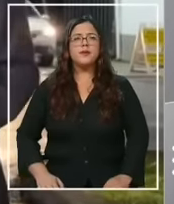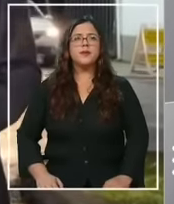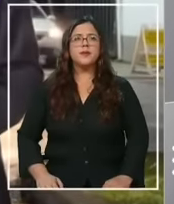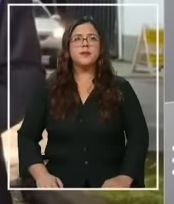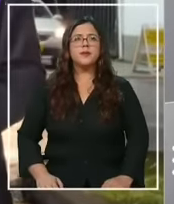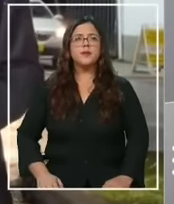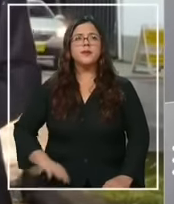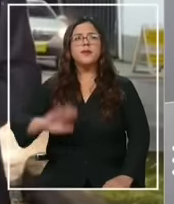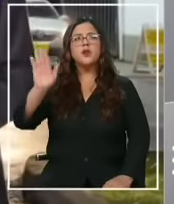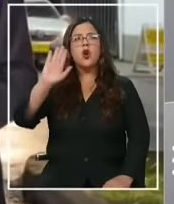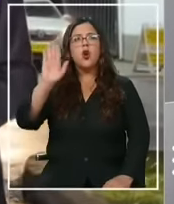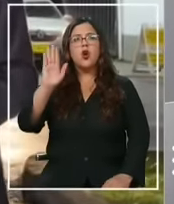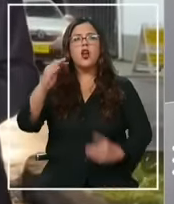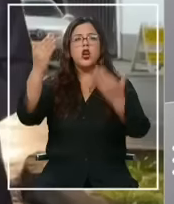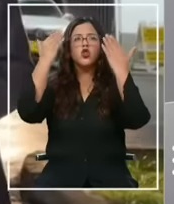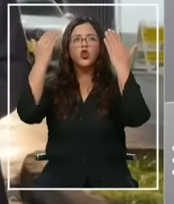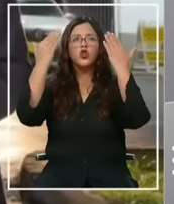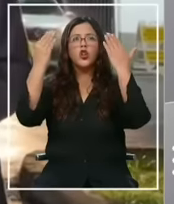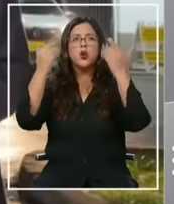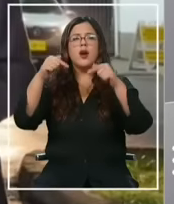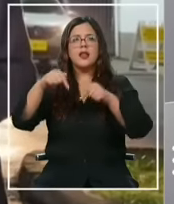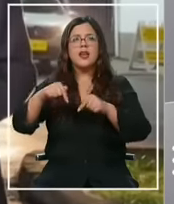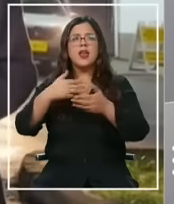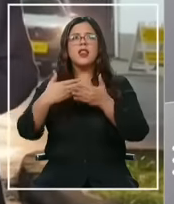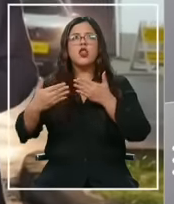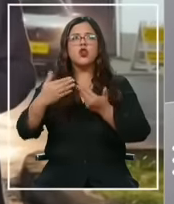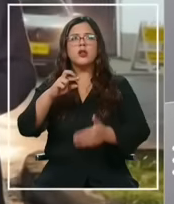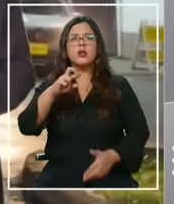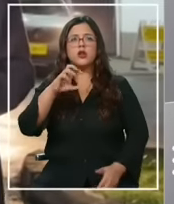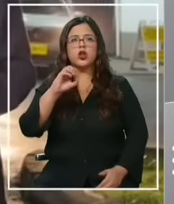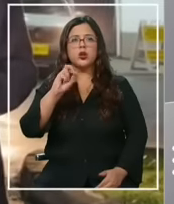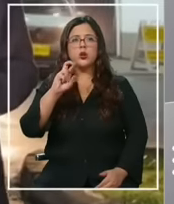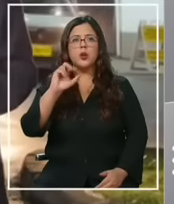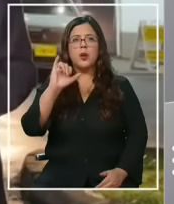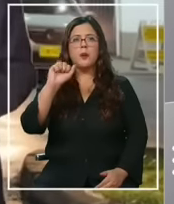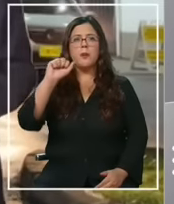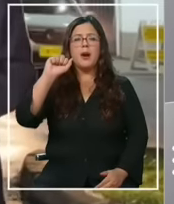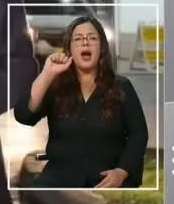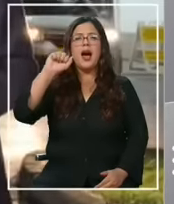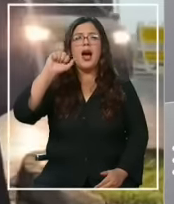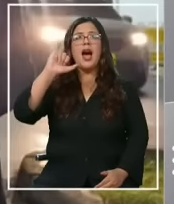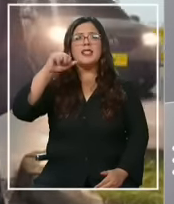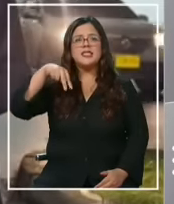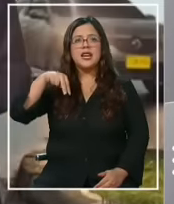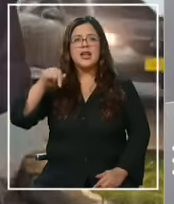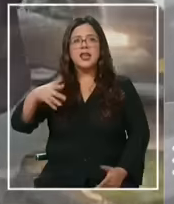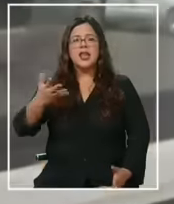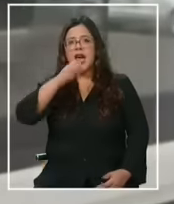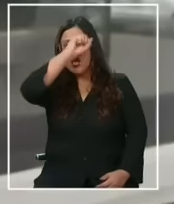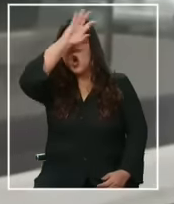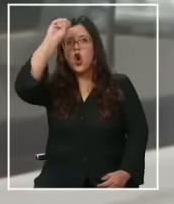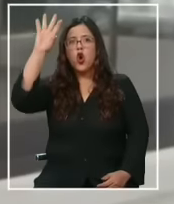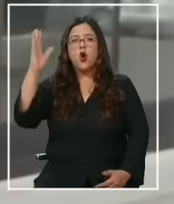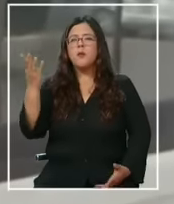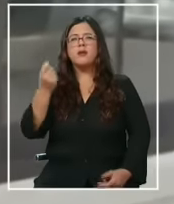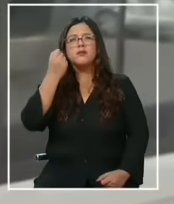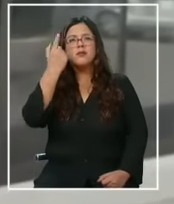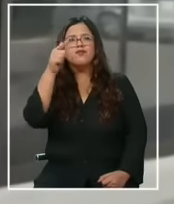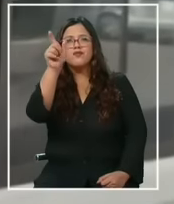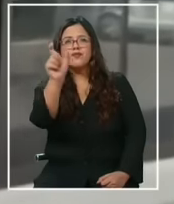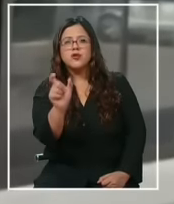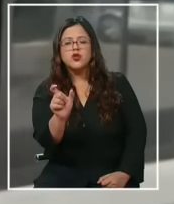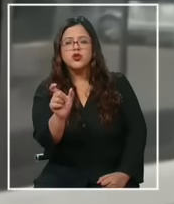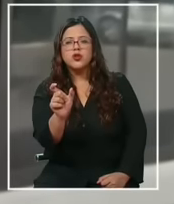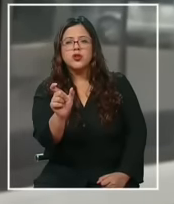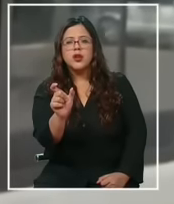Nada, Colin, muy buenas noches. Los saludo, como usted lo dice, desde la ciudad de Popayán, aquí en el departamento del Cauca, en la hermosa Colombia. Pues, ¿qué sabemos de esta